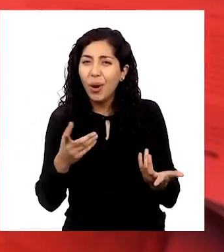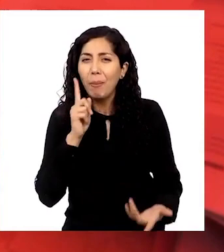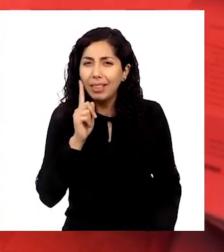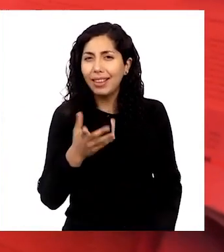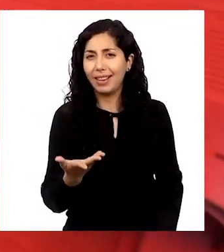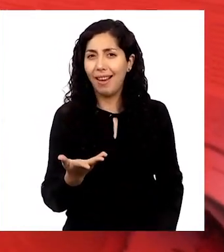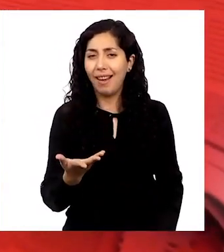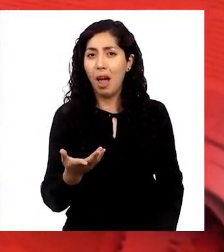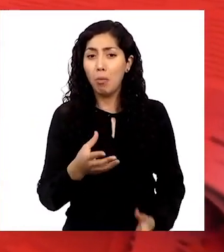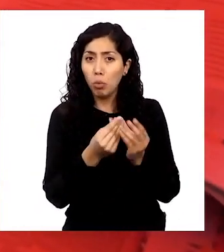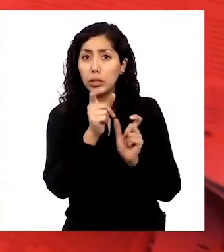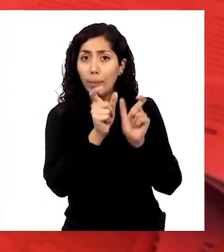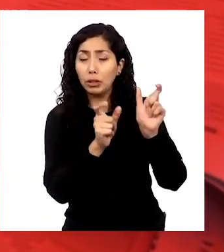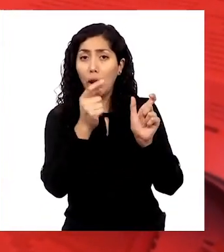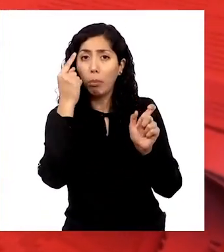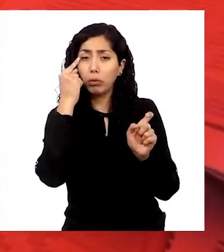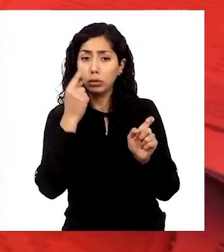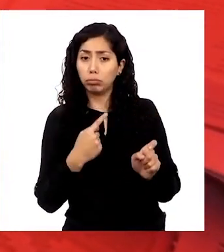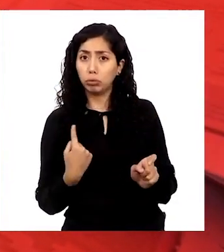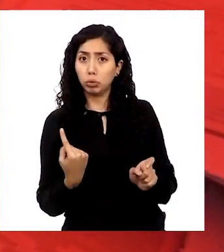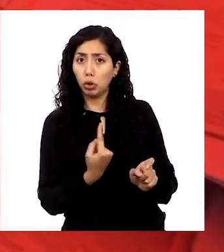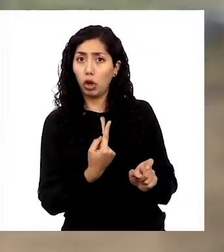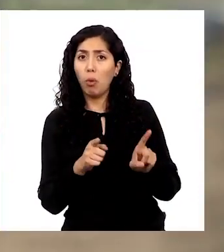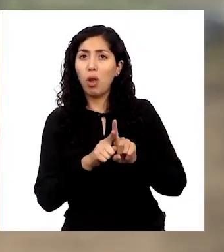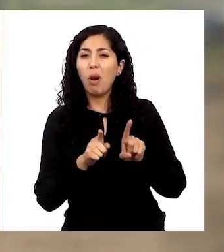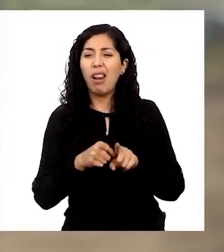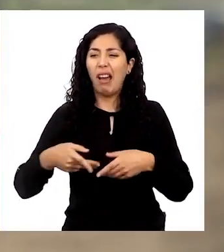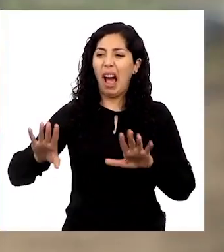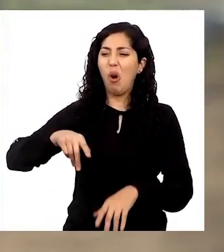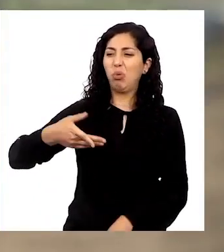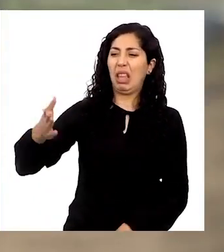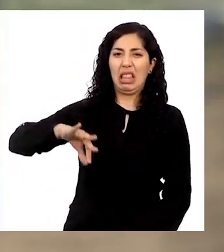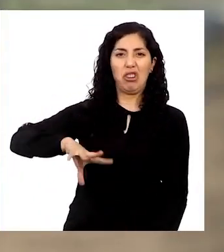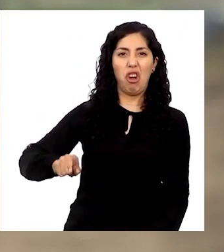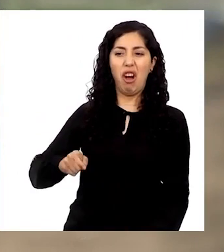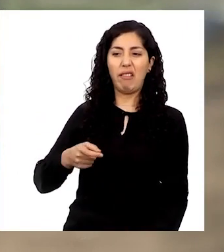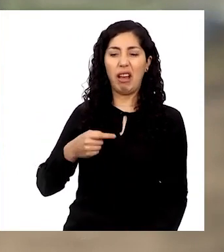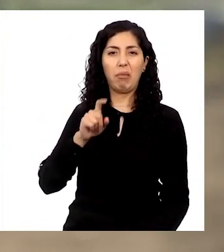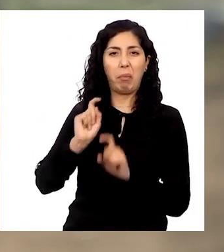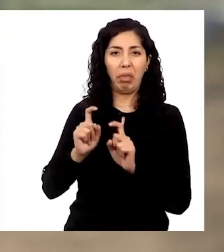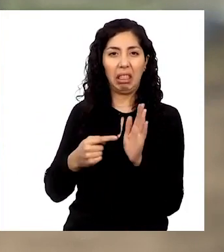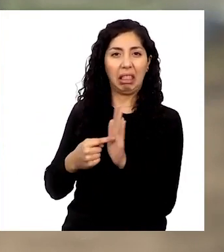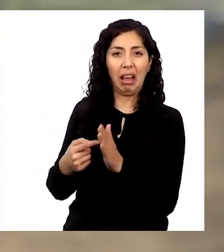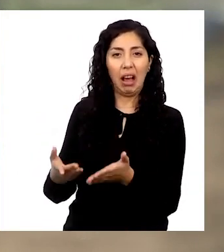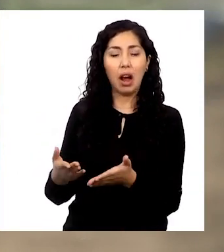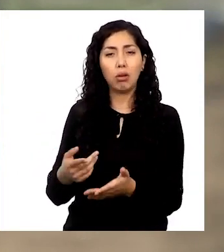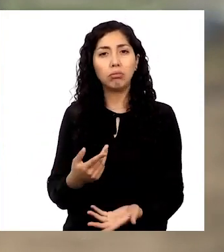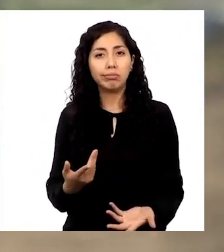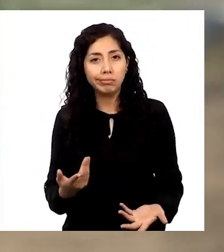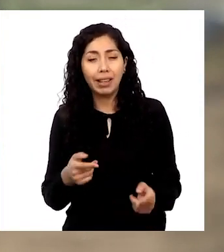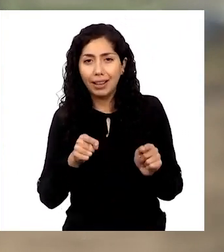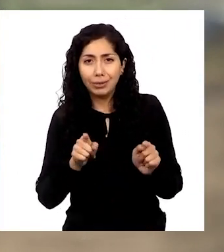obviamente. Muchas personas nos tratan de vagabundo, que robamos, que andamos por la vida así como